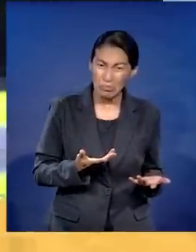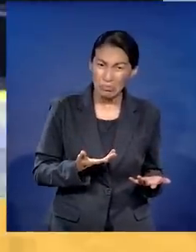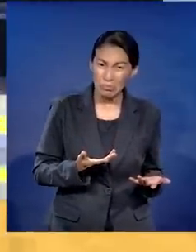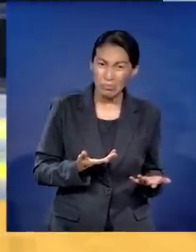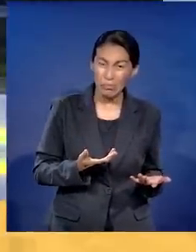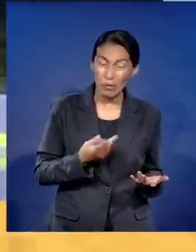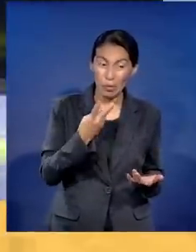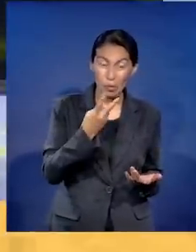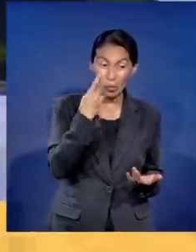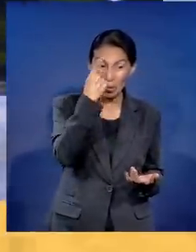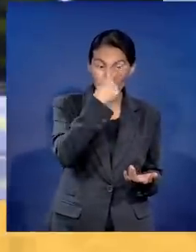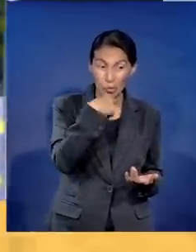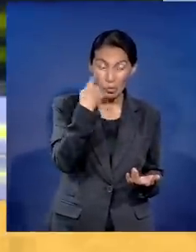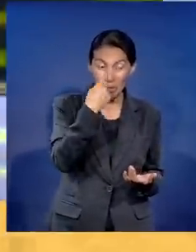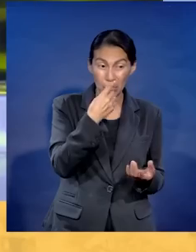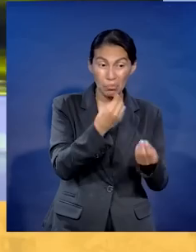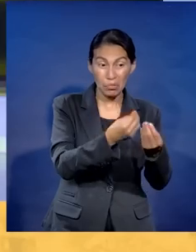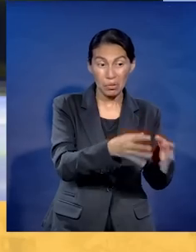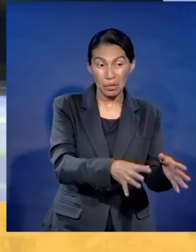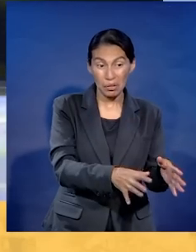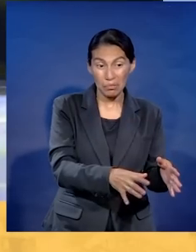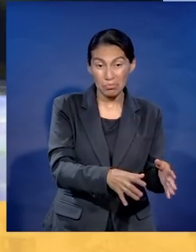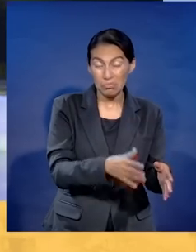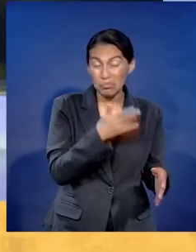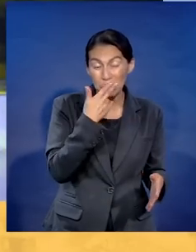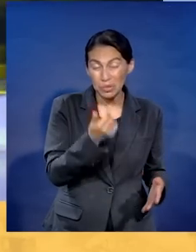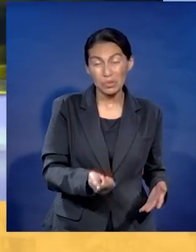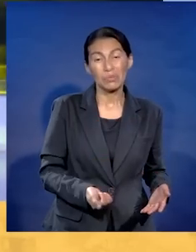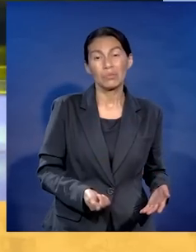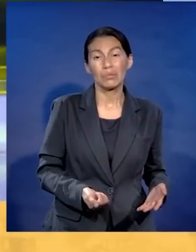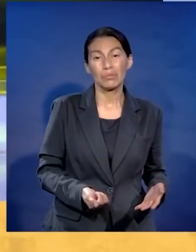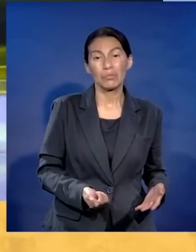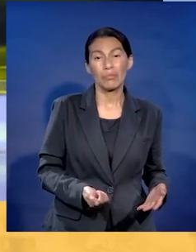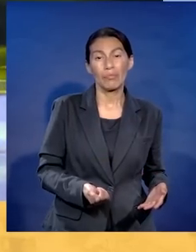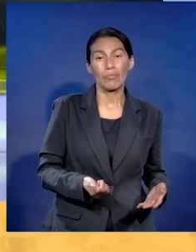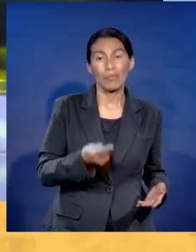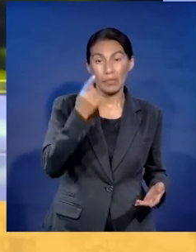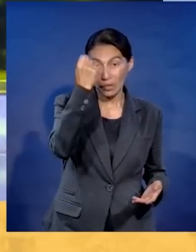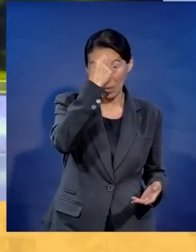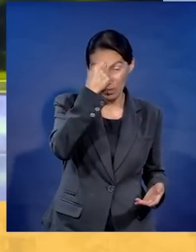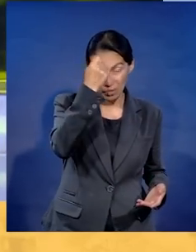Pero lo que más me dolió, dije, oh, pues 2 horas aquí perdidas para nada.